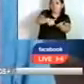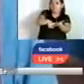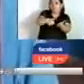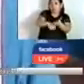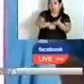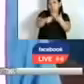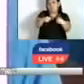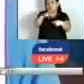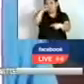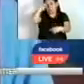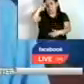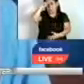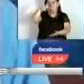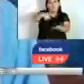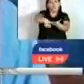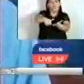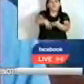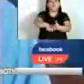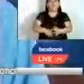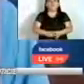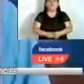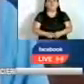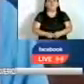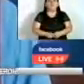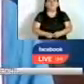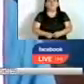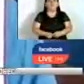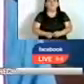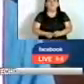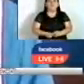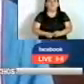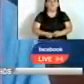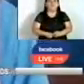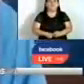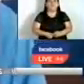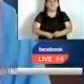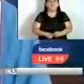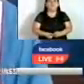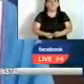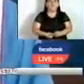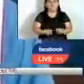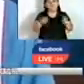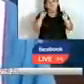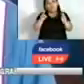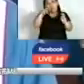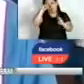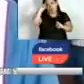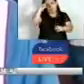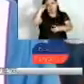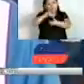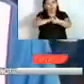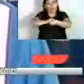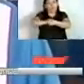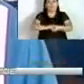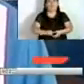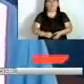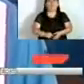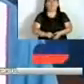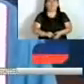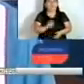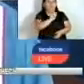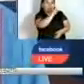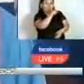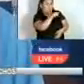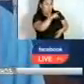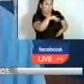como candidato y alcalde, lógicamente, por un tema ahí de regresar a lo mío, que es la casa privada. Y si el pueblo no le